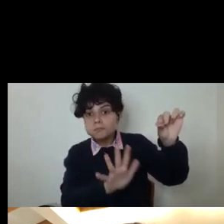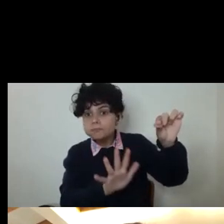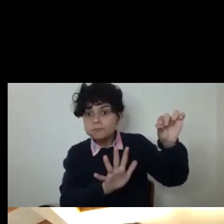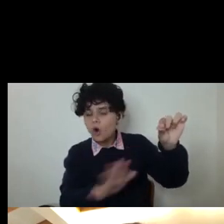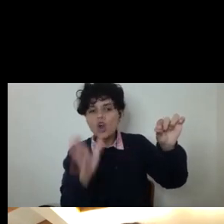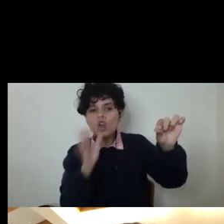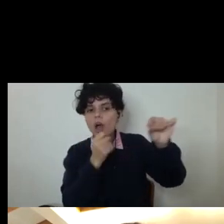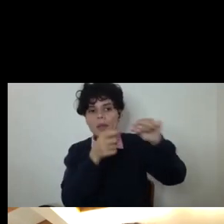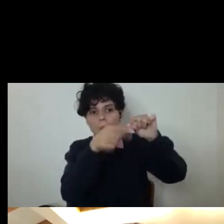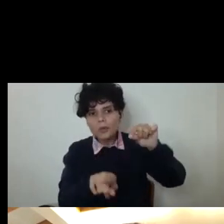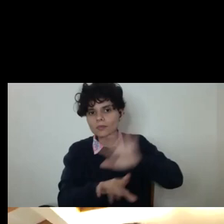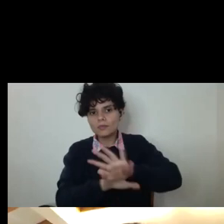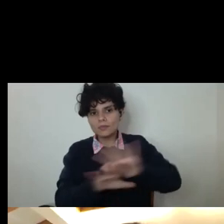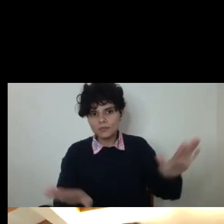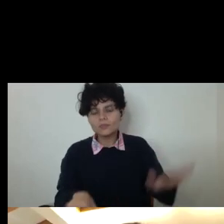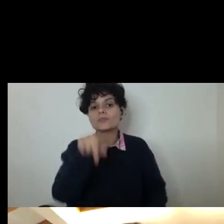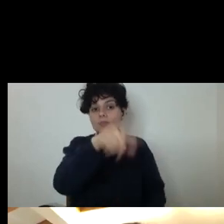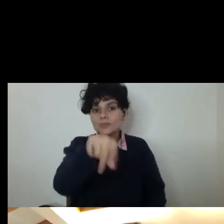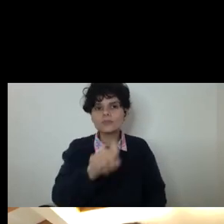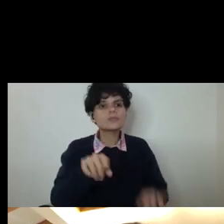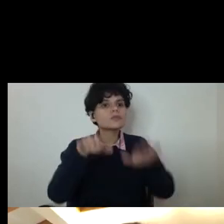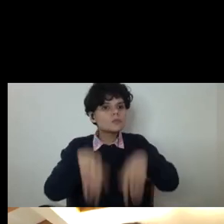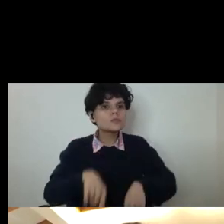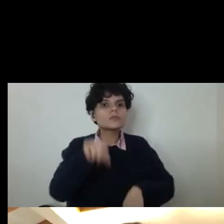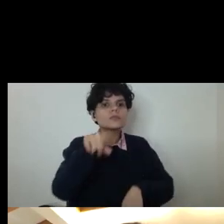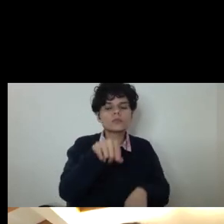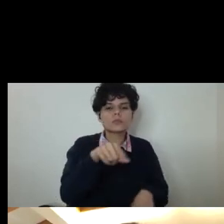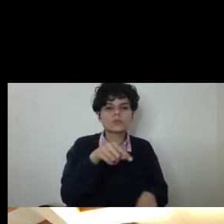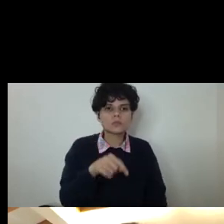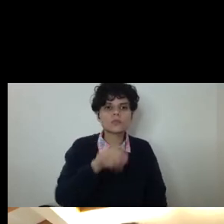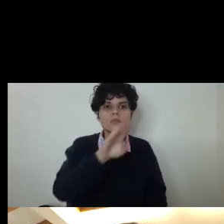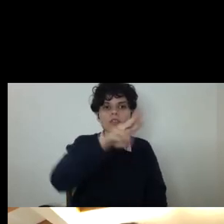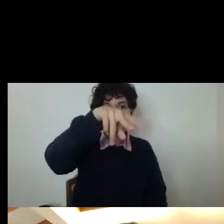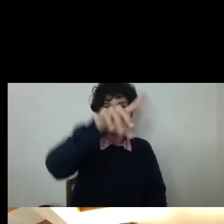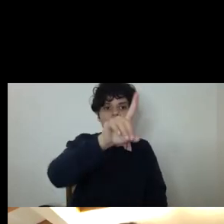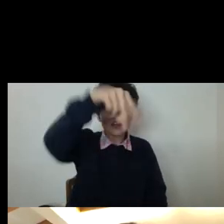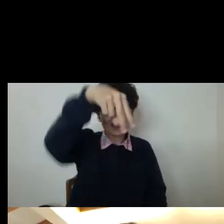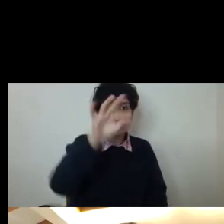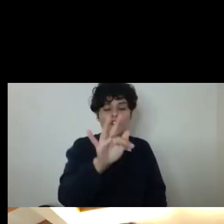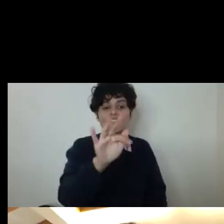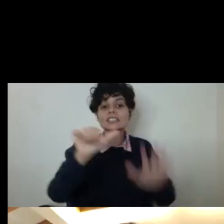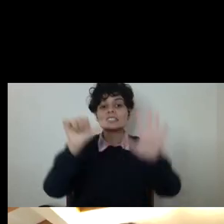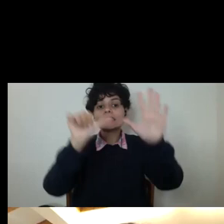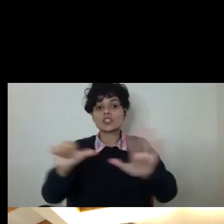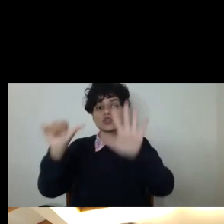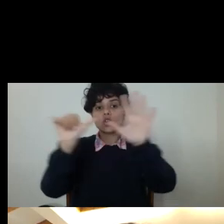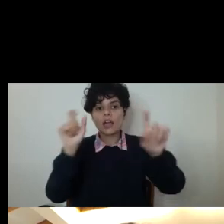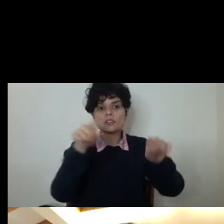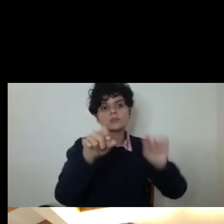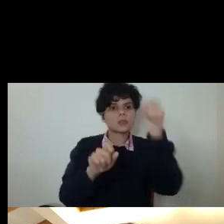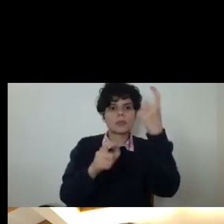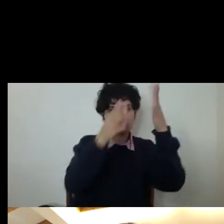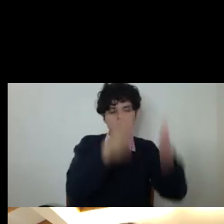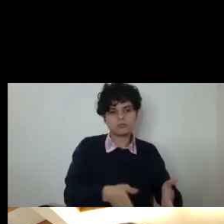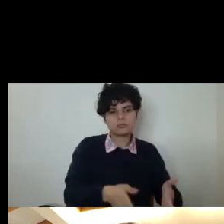Y lo mismo pasa si los tratamos con la neurotrofina BDNF por 6 horas. Ahí está el control, después de tratar con BDNF